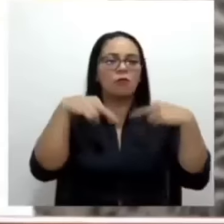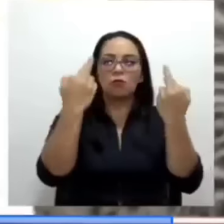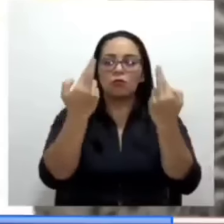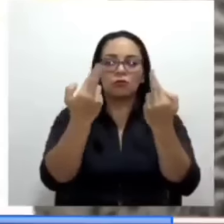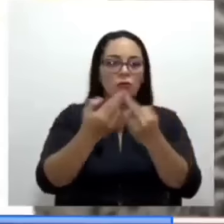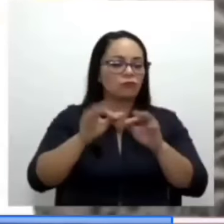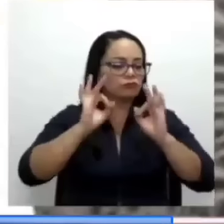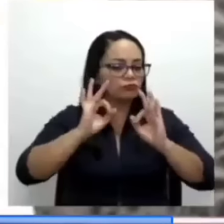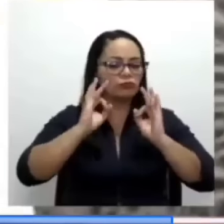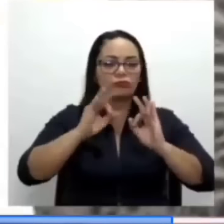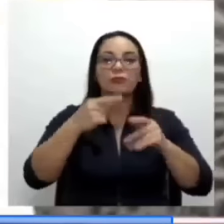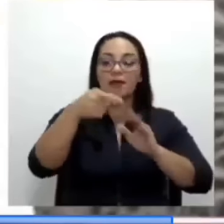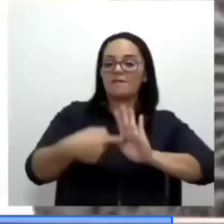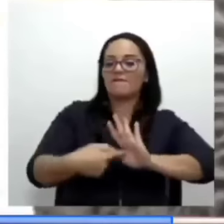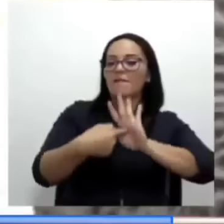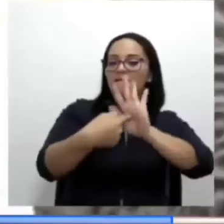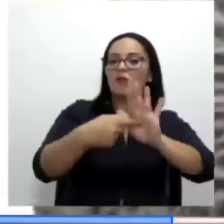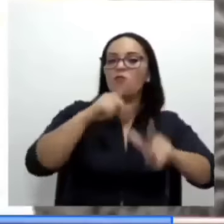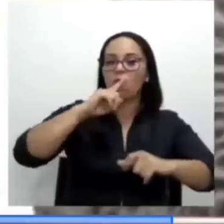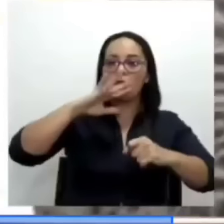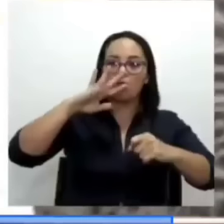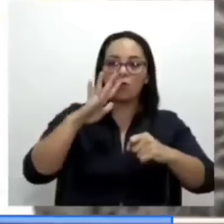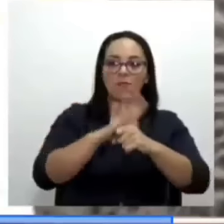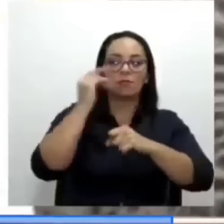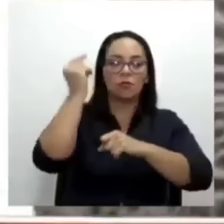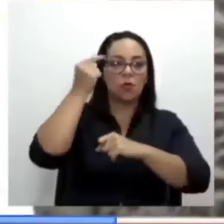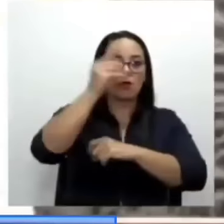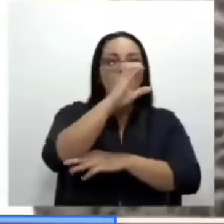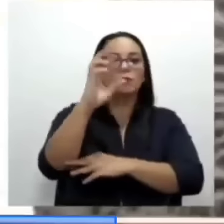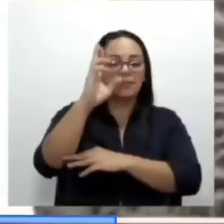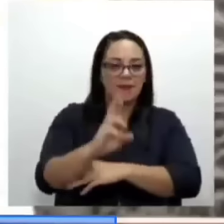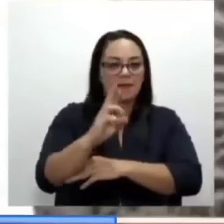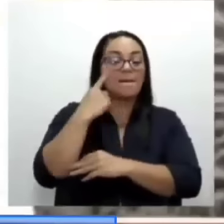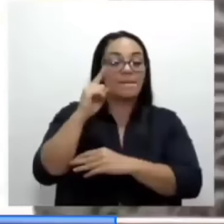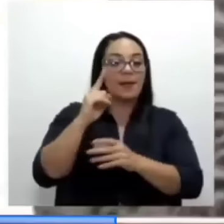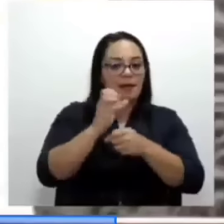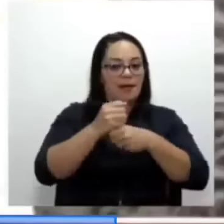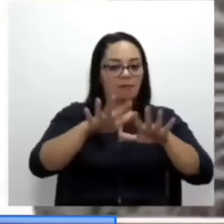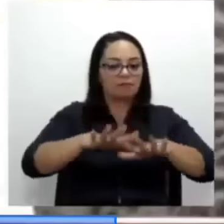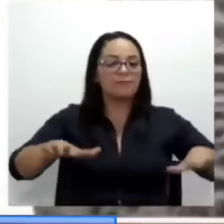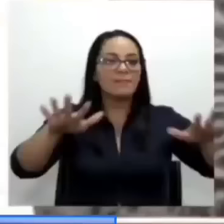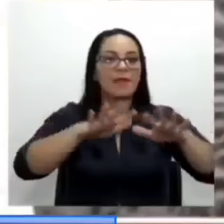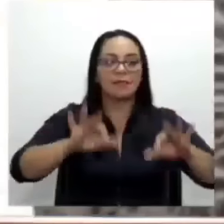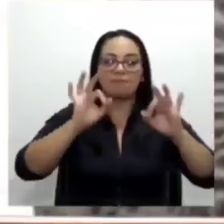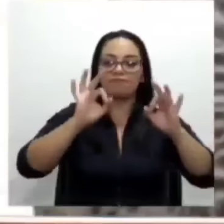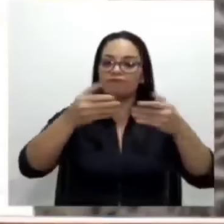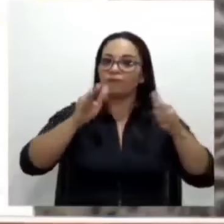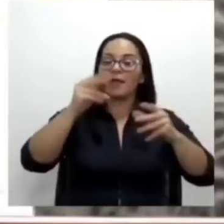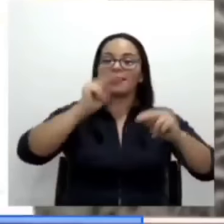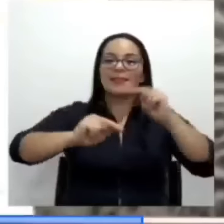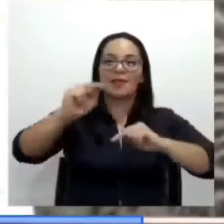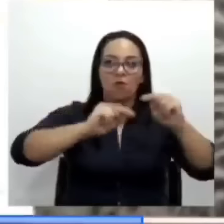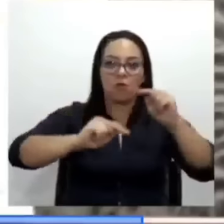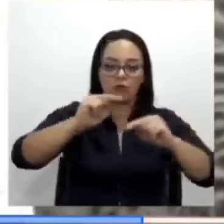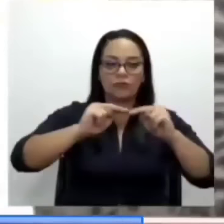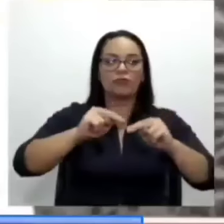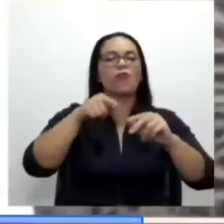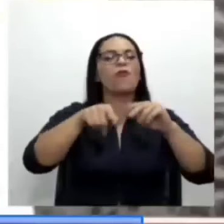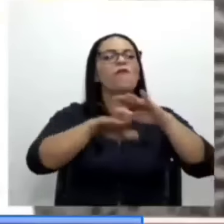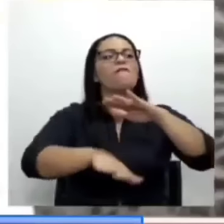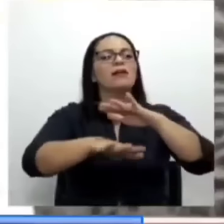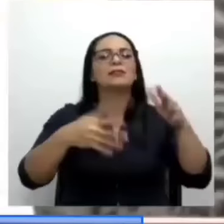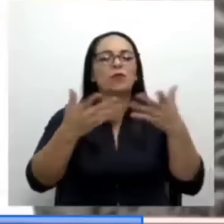un reflejo del compromiso del gobierno de Costa Rica para crear un ambiente habilitador de negocios basado en